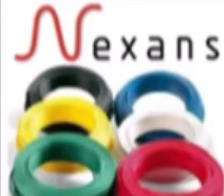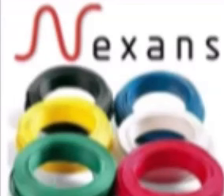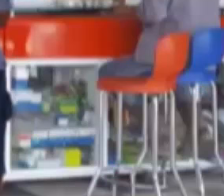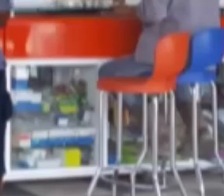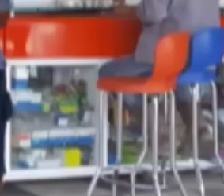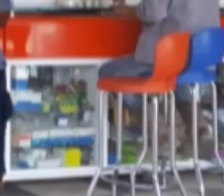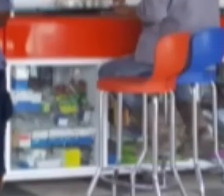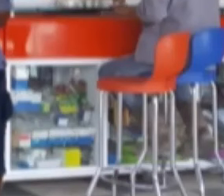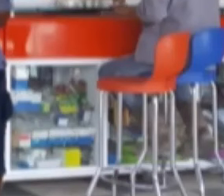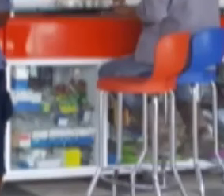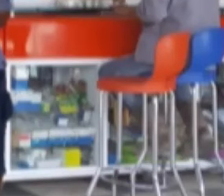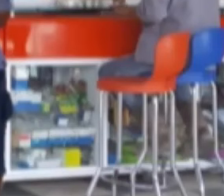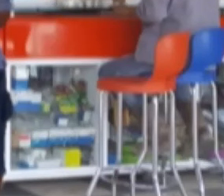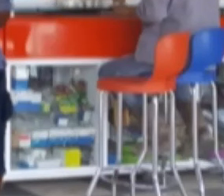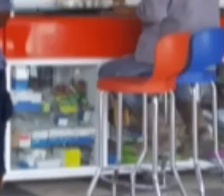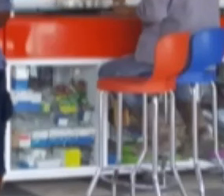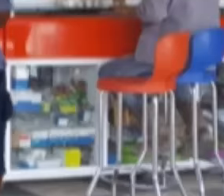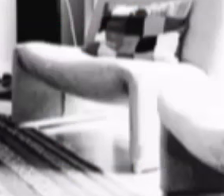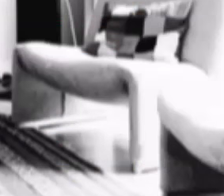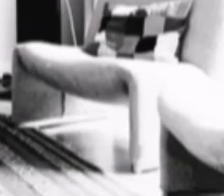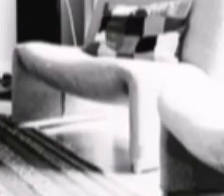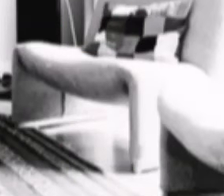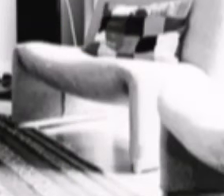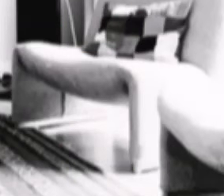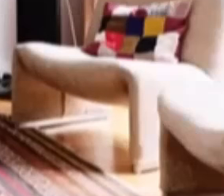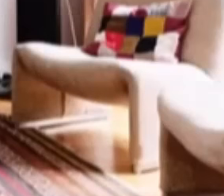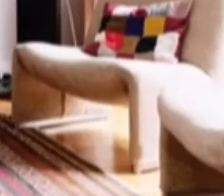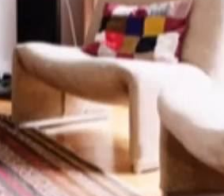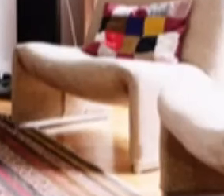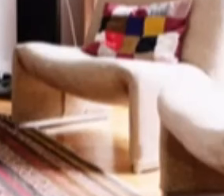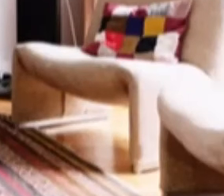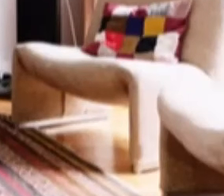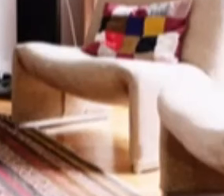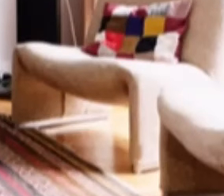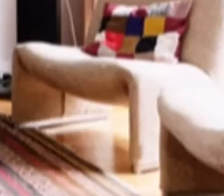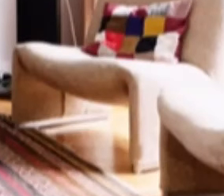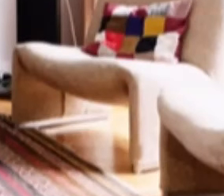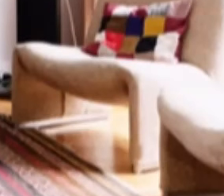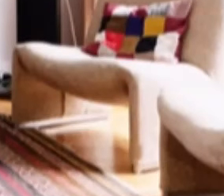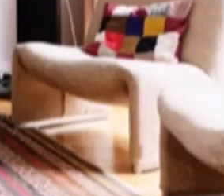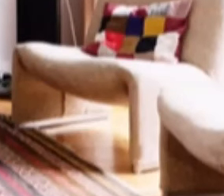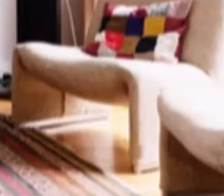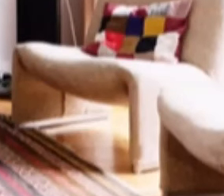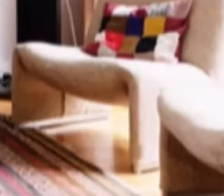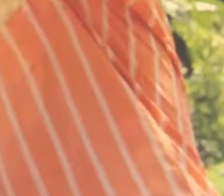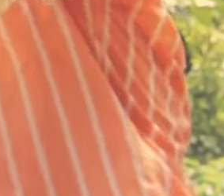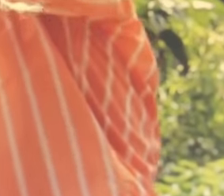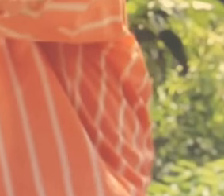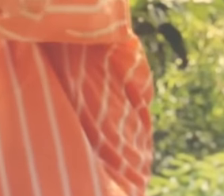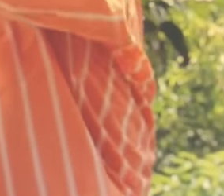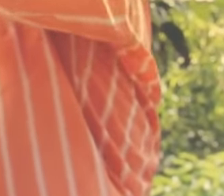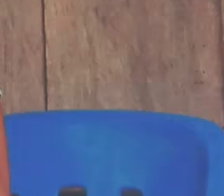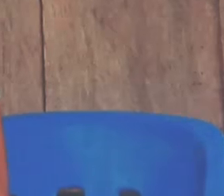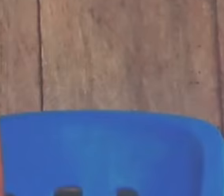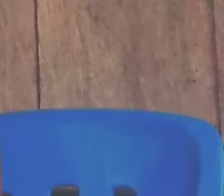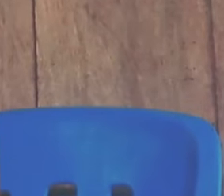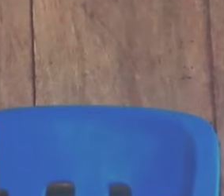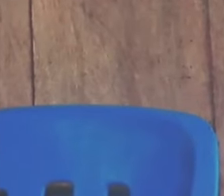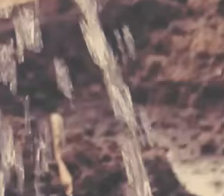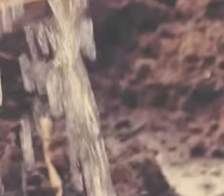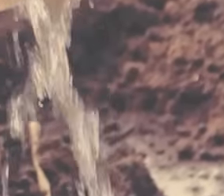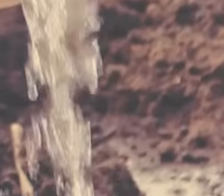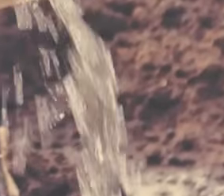calidad. En materiales eléctricos. Electrofer, ilumina tu vida. Hoy, los colombianos